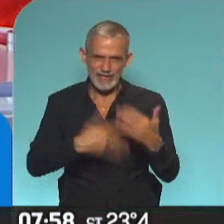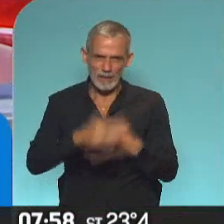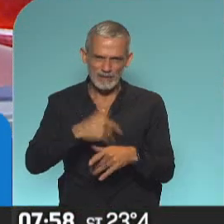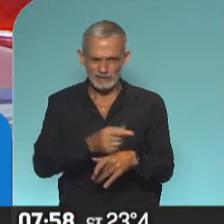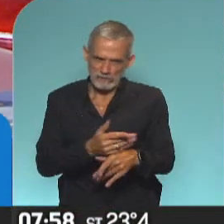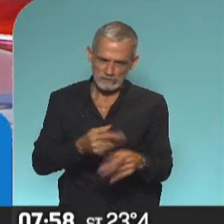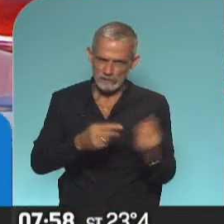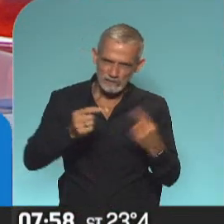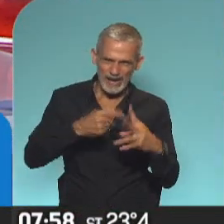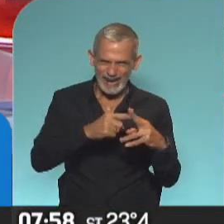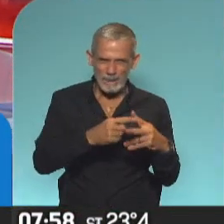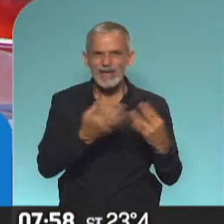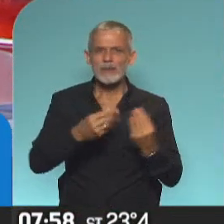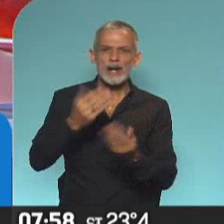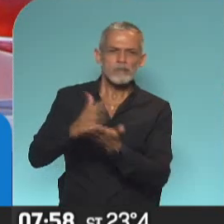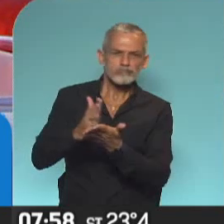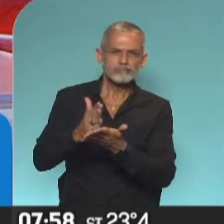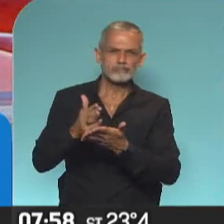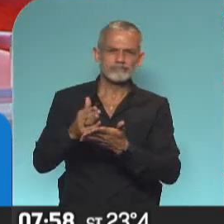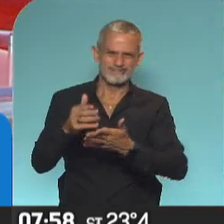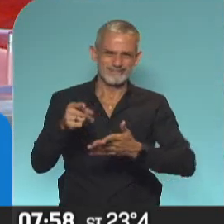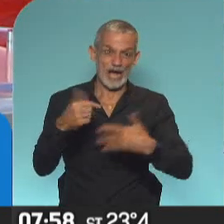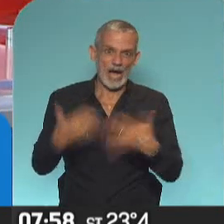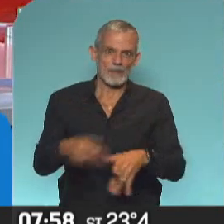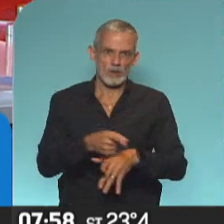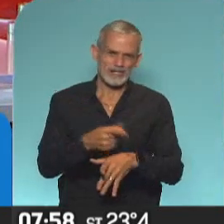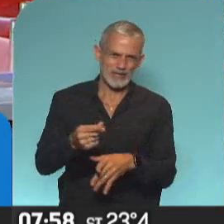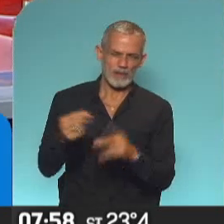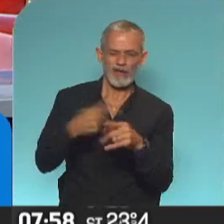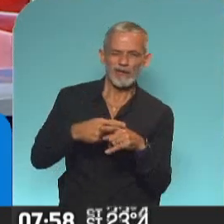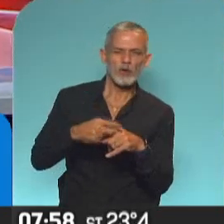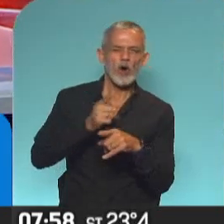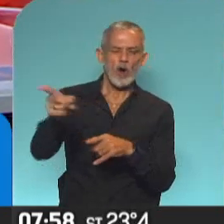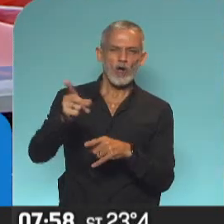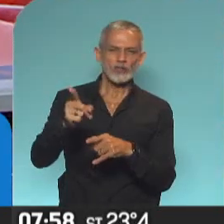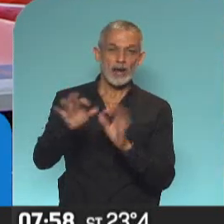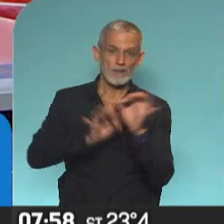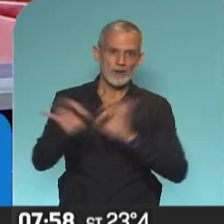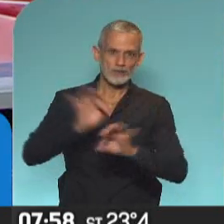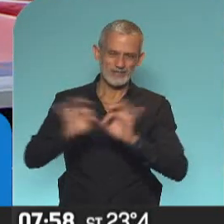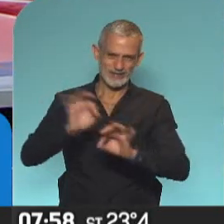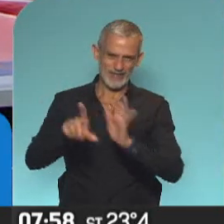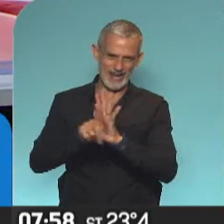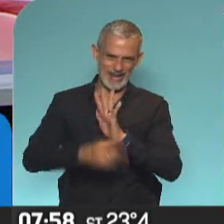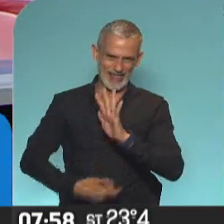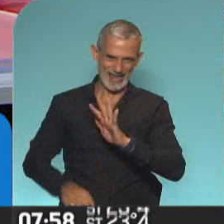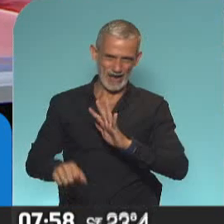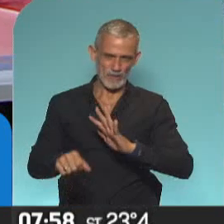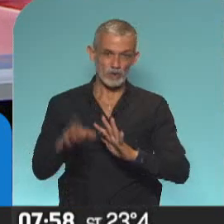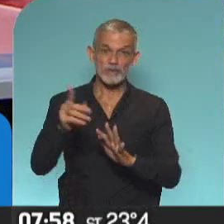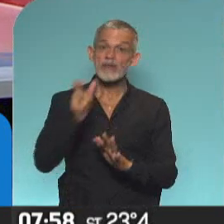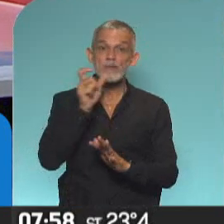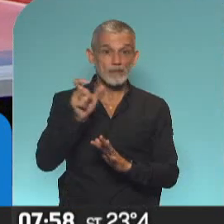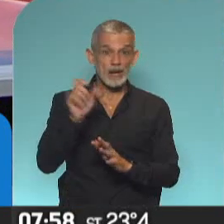como herramienta, de usarlos como arma para discutir contra el proyecto de legalización del aborto. Pero ahí teníamos las